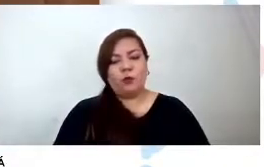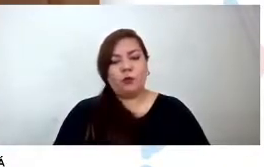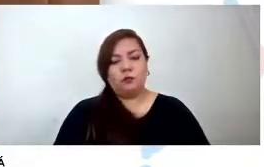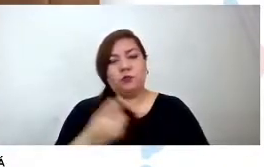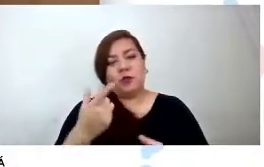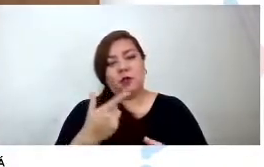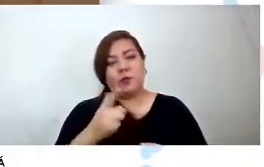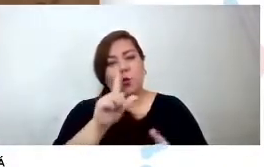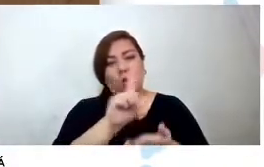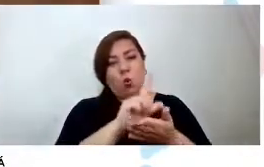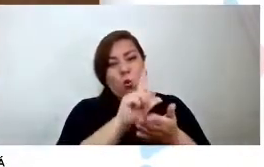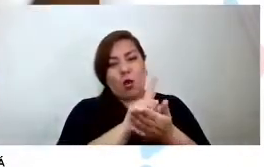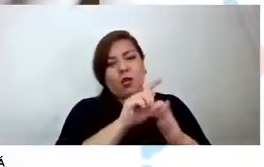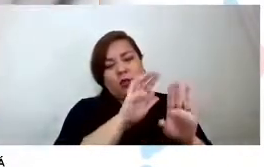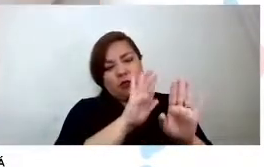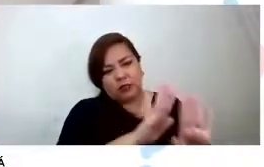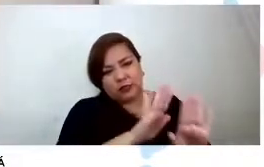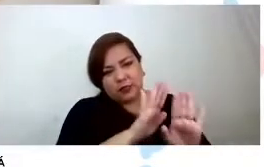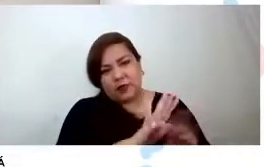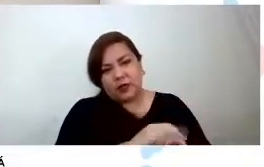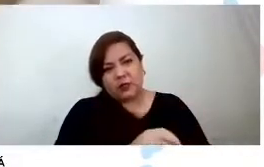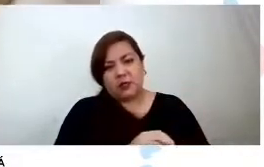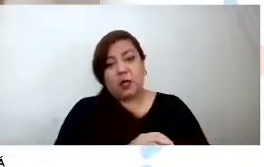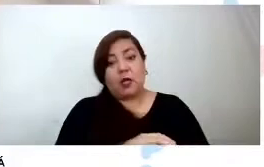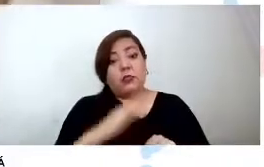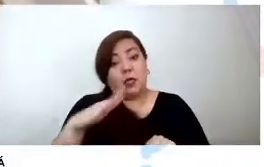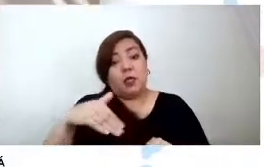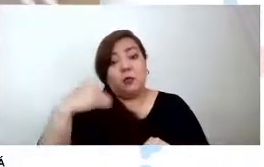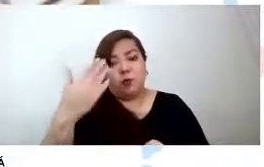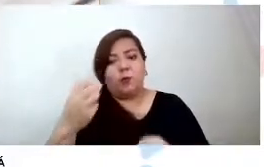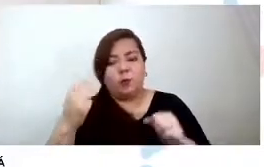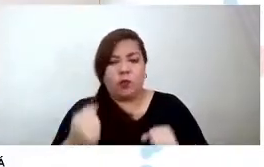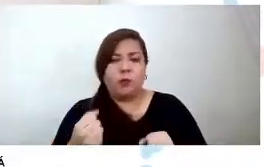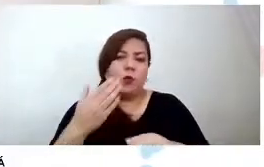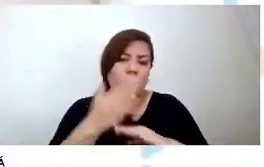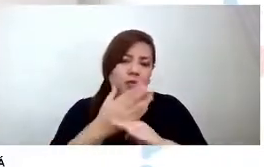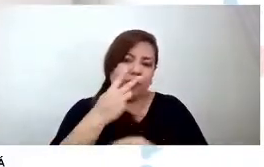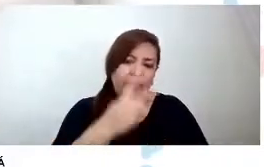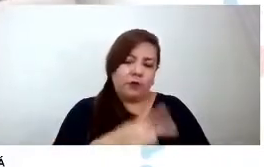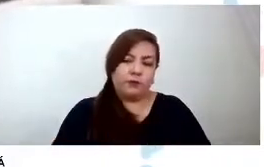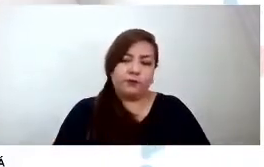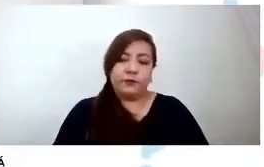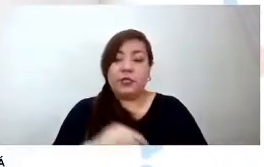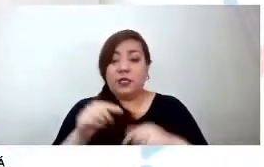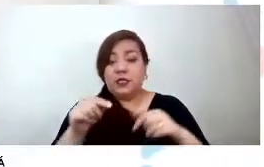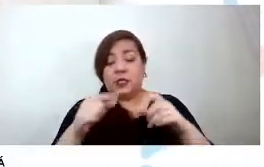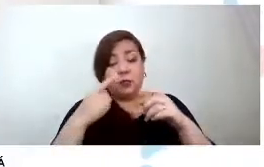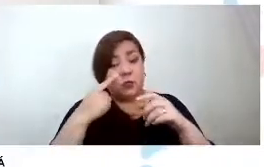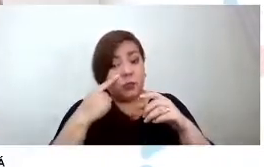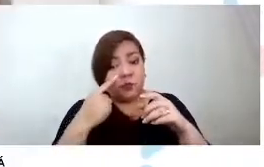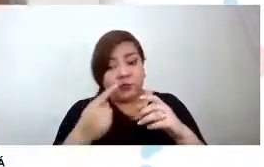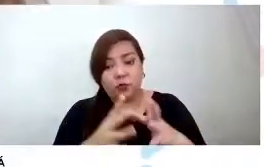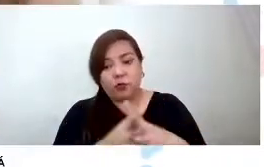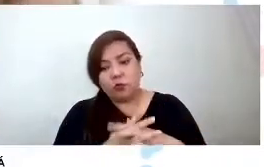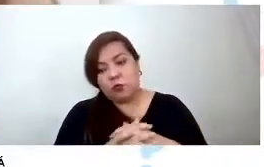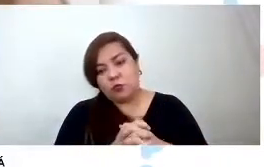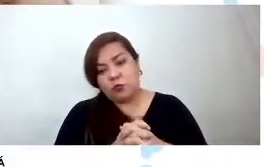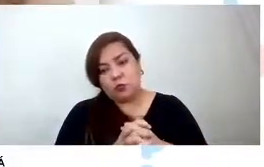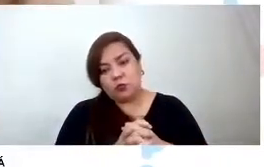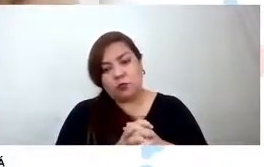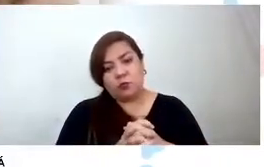esos lugares hasta que en algún momento estén aptos para ser visitados. En este caso, estamos viendo